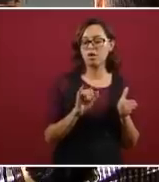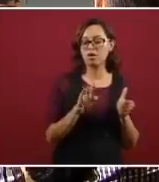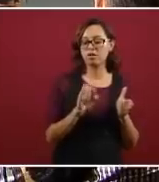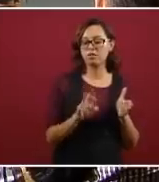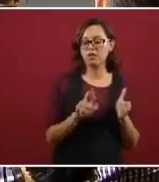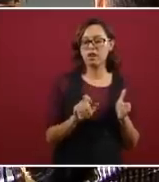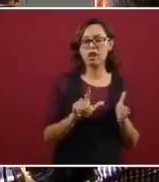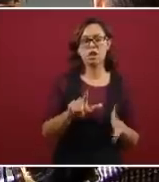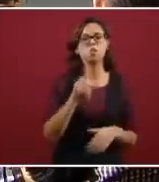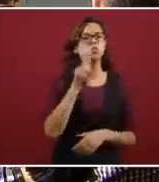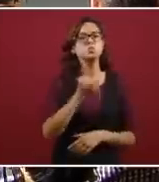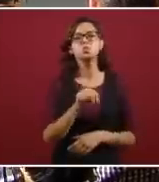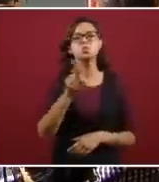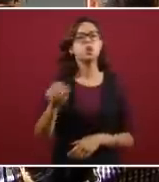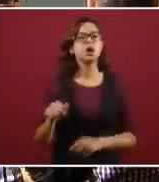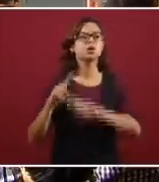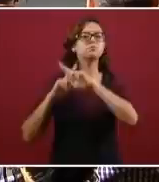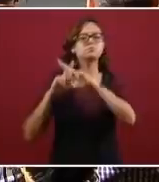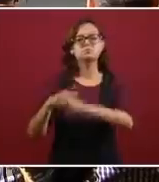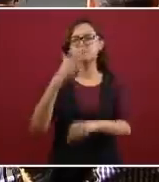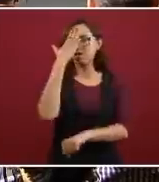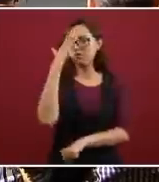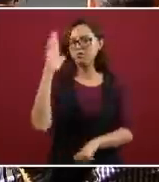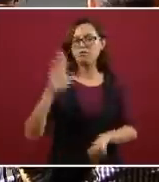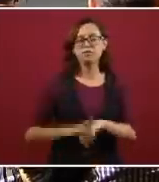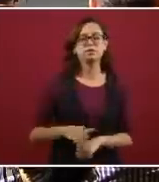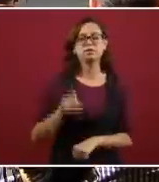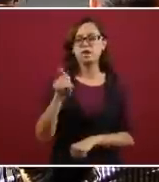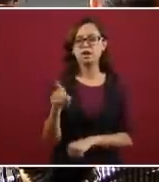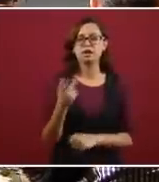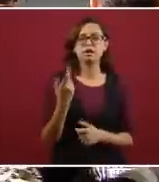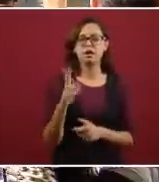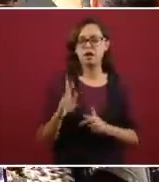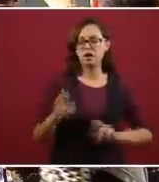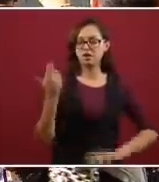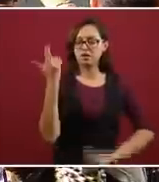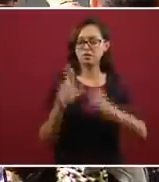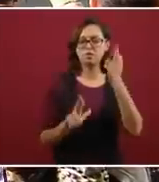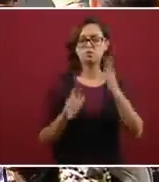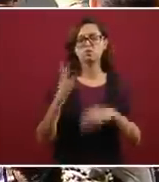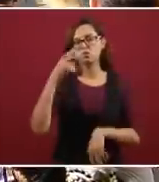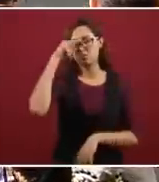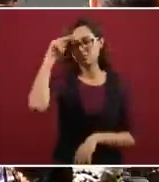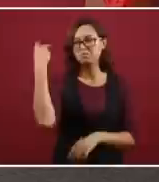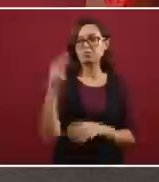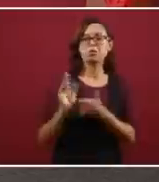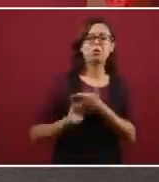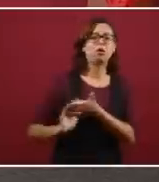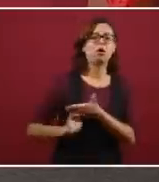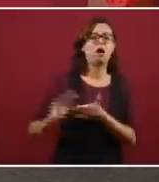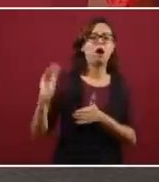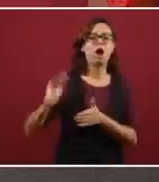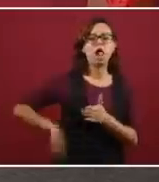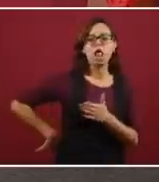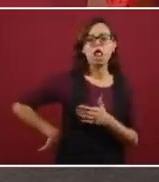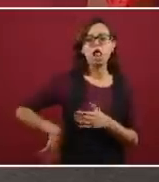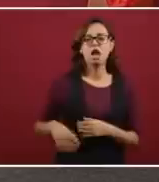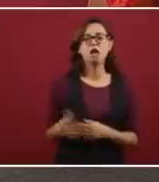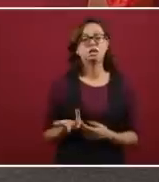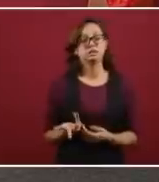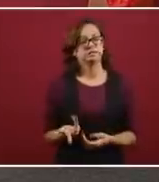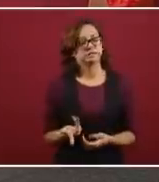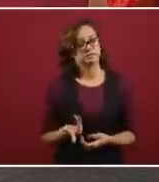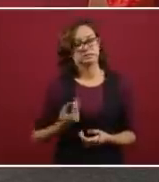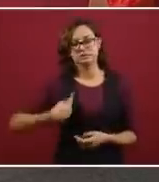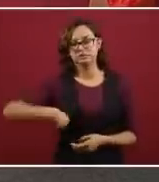olvidaban esa fecha y nosotros consideramos